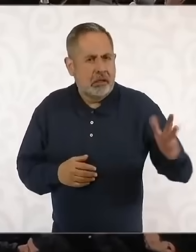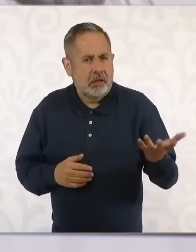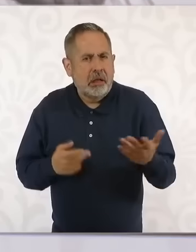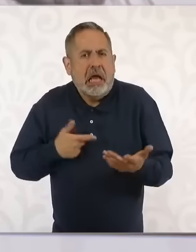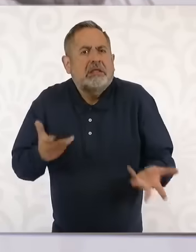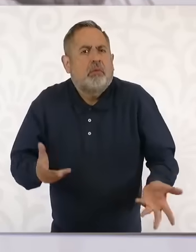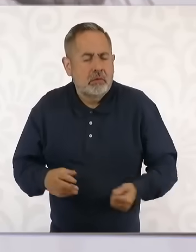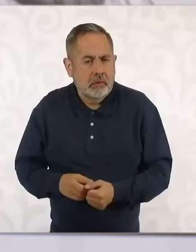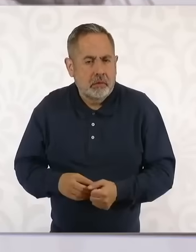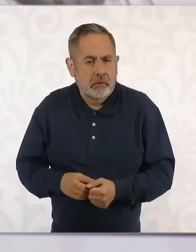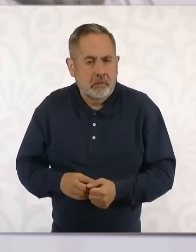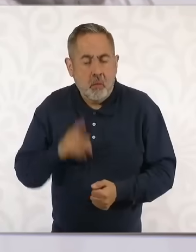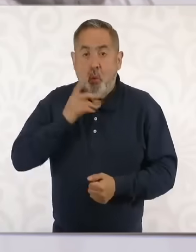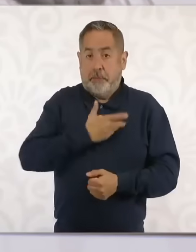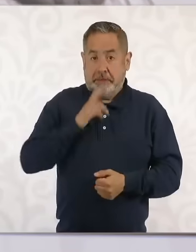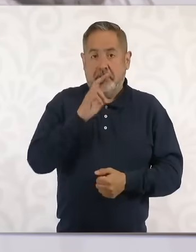e